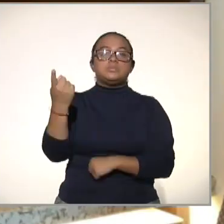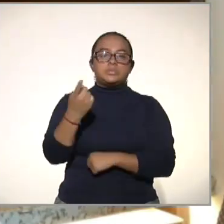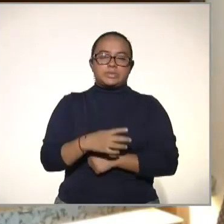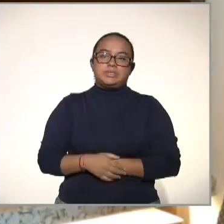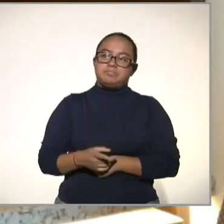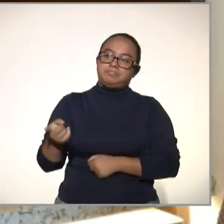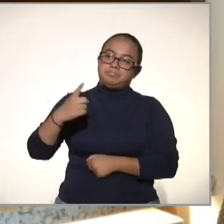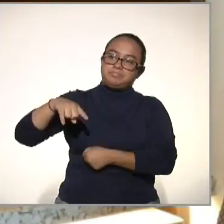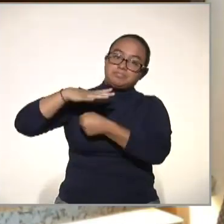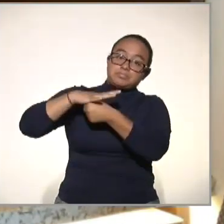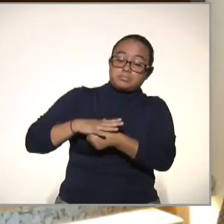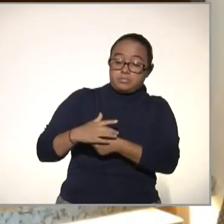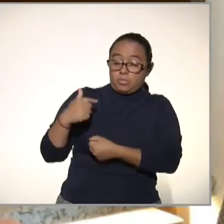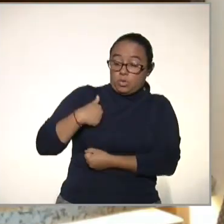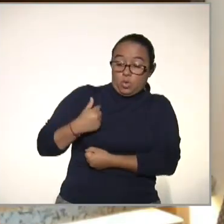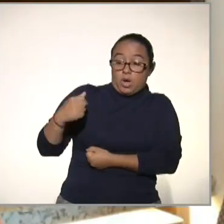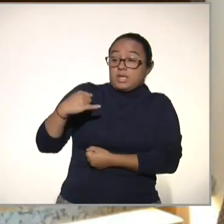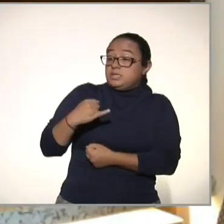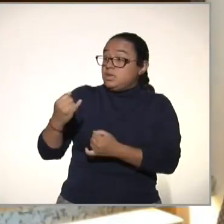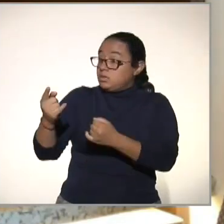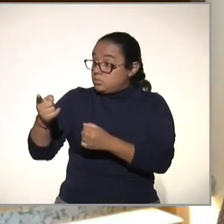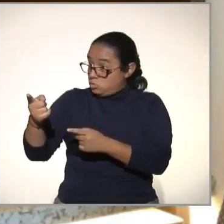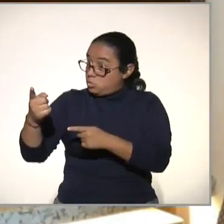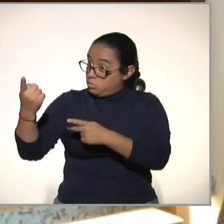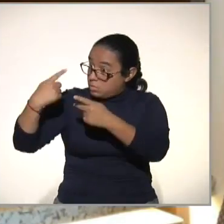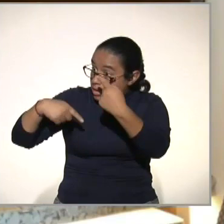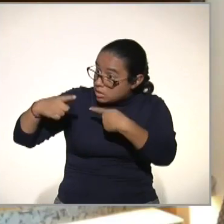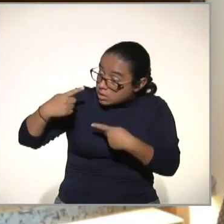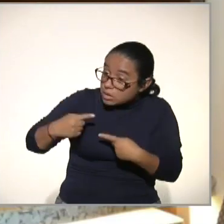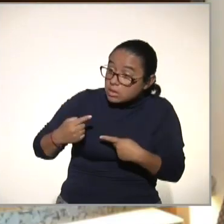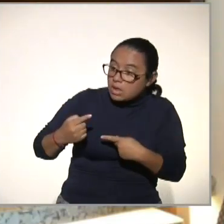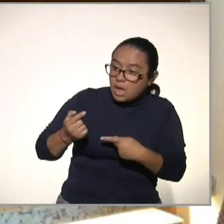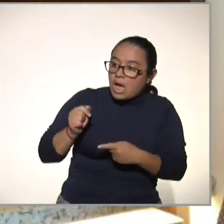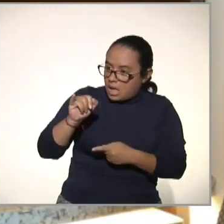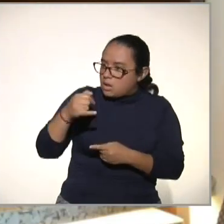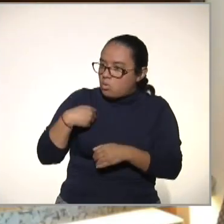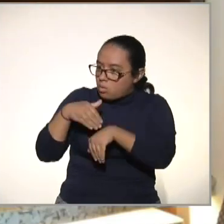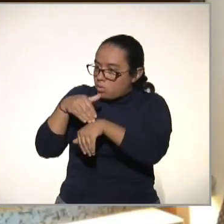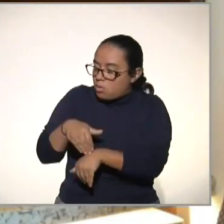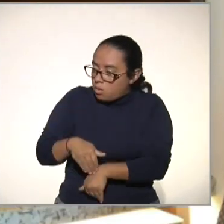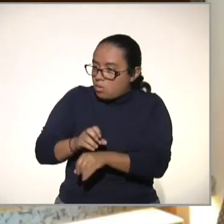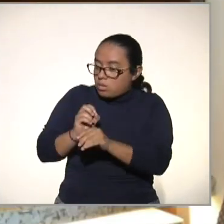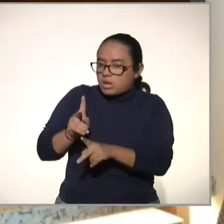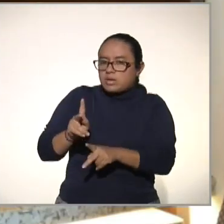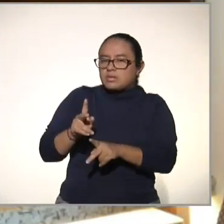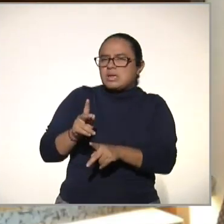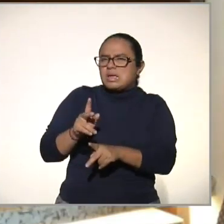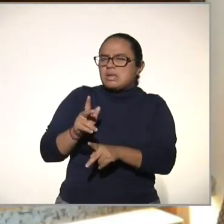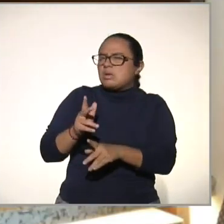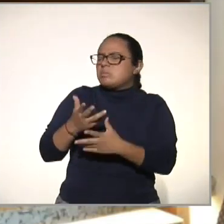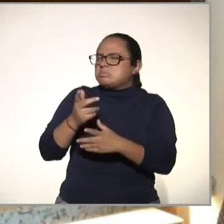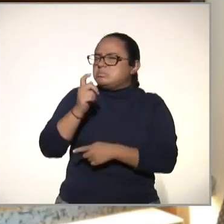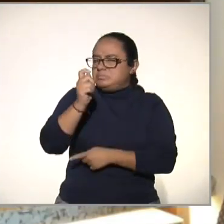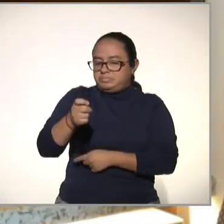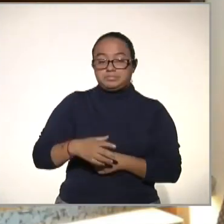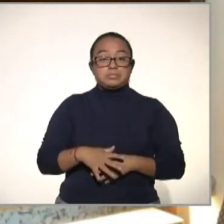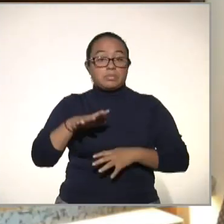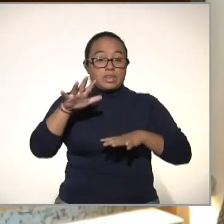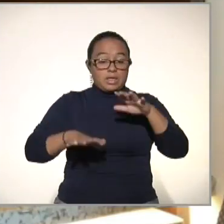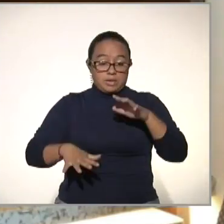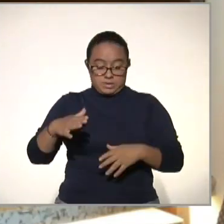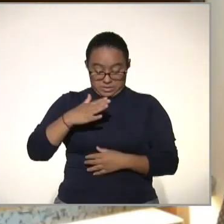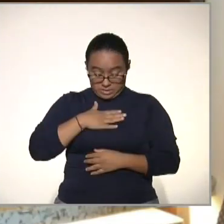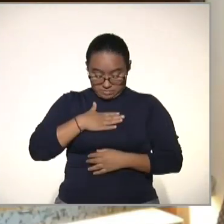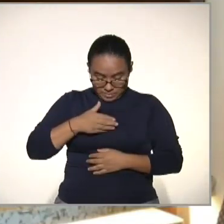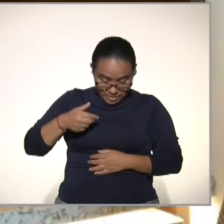la presión de ser como los demás consideran que deberíamos de ser. Dicho de otra manera, nos cuesta trabajo